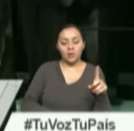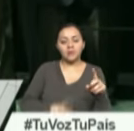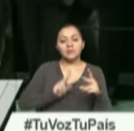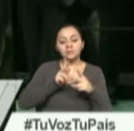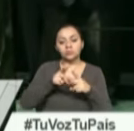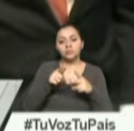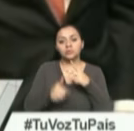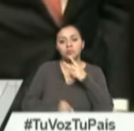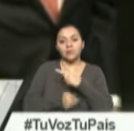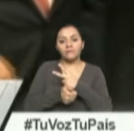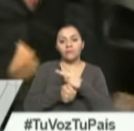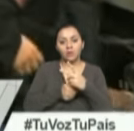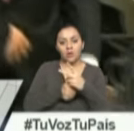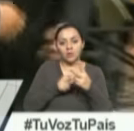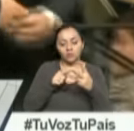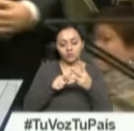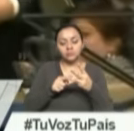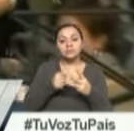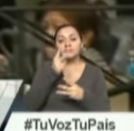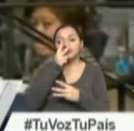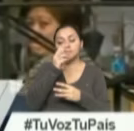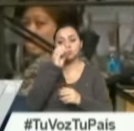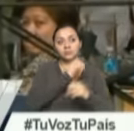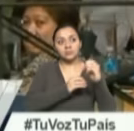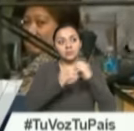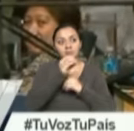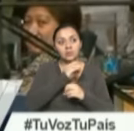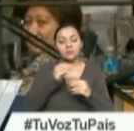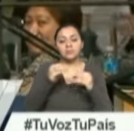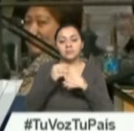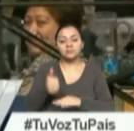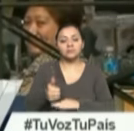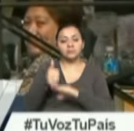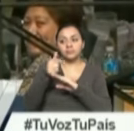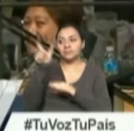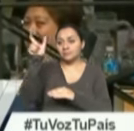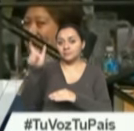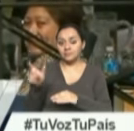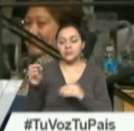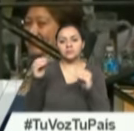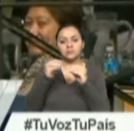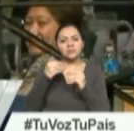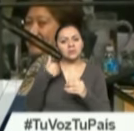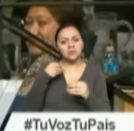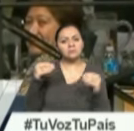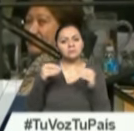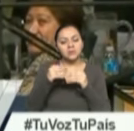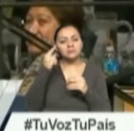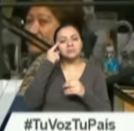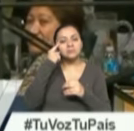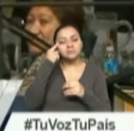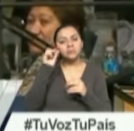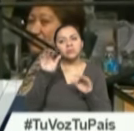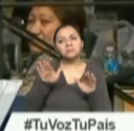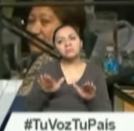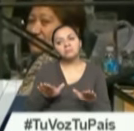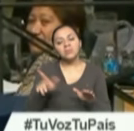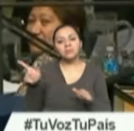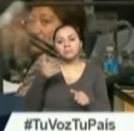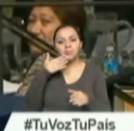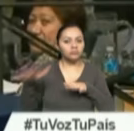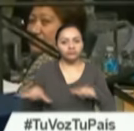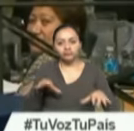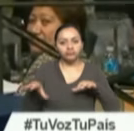ONU. Observadores y diplomáticos esperan que el político lusitano tenga un rol más activo que su predecesor, Ban Ki-moon,